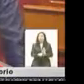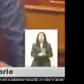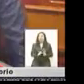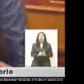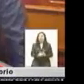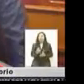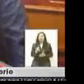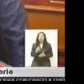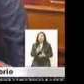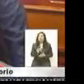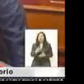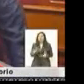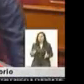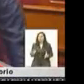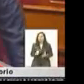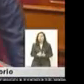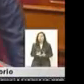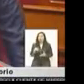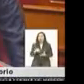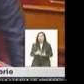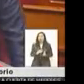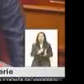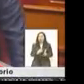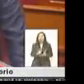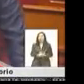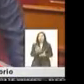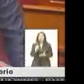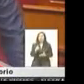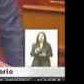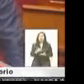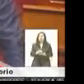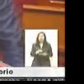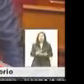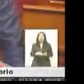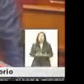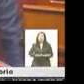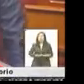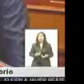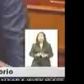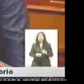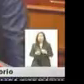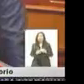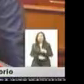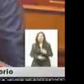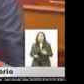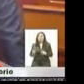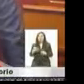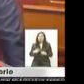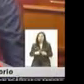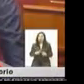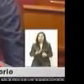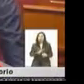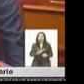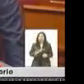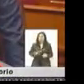Legislativo 1128 crea el marco jurídico adecuado para las contrataciones en el mercado extranjero, incluyendo las de